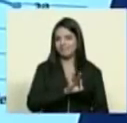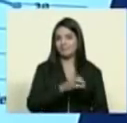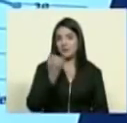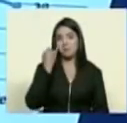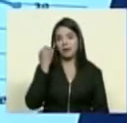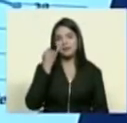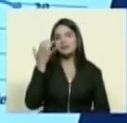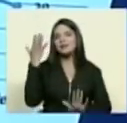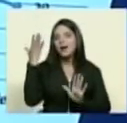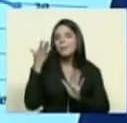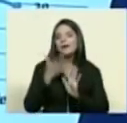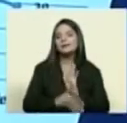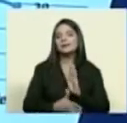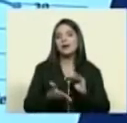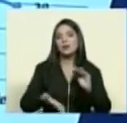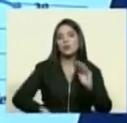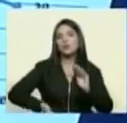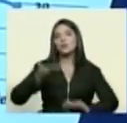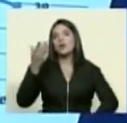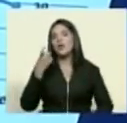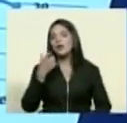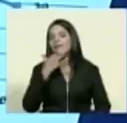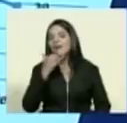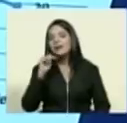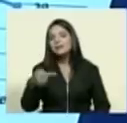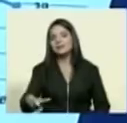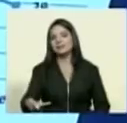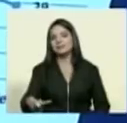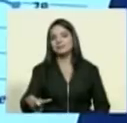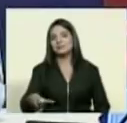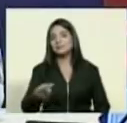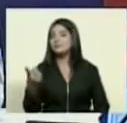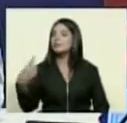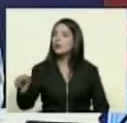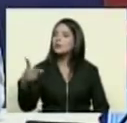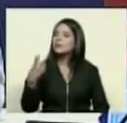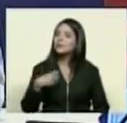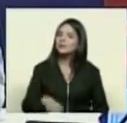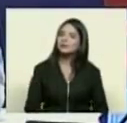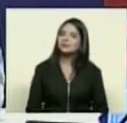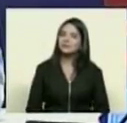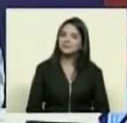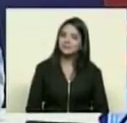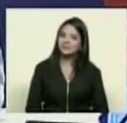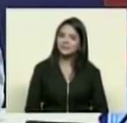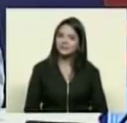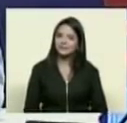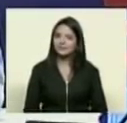imagínense lo que va a pasar cuando venga lo que viene. Siguiente pregunta.